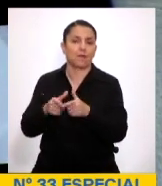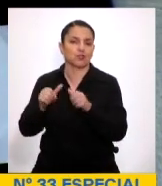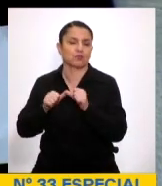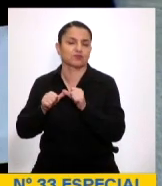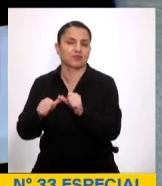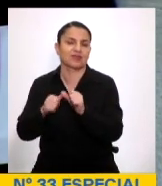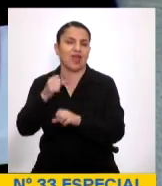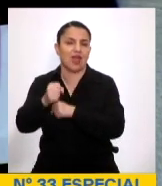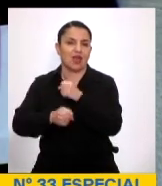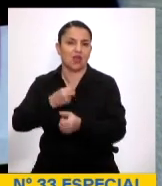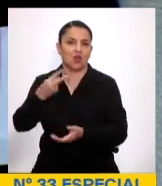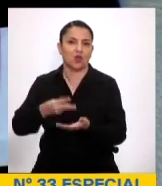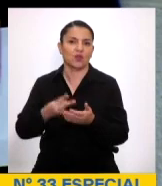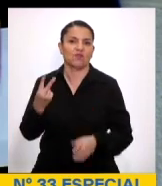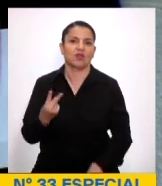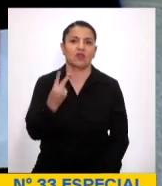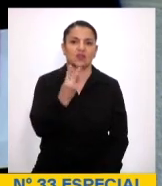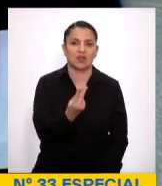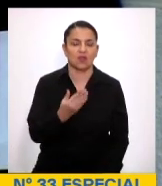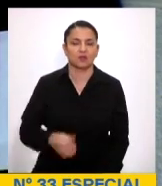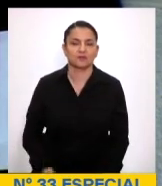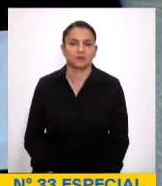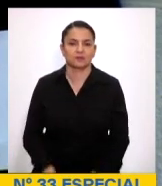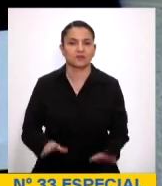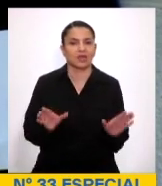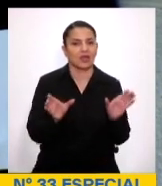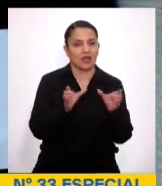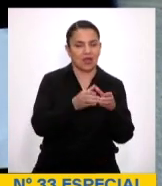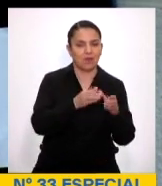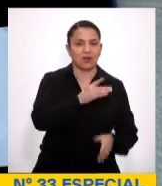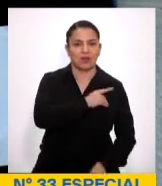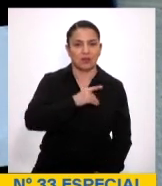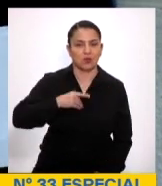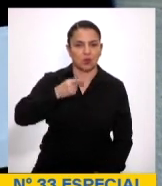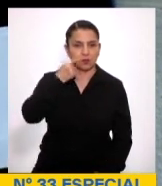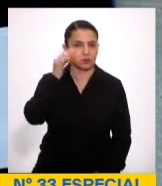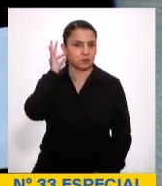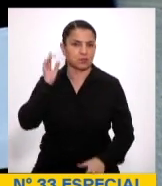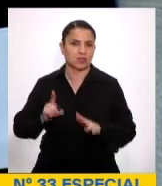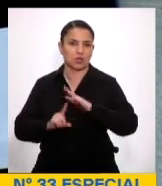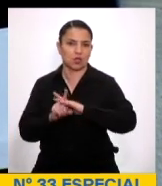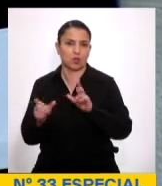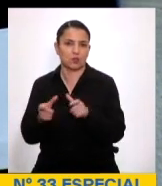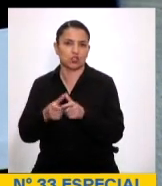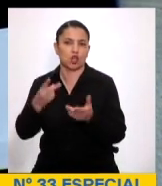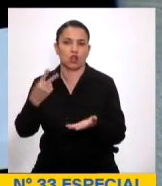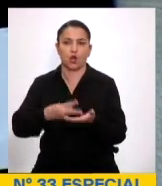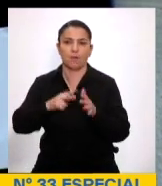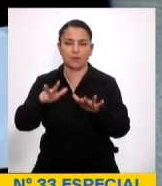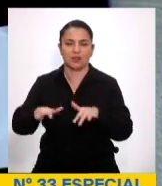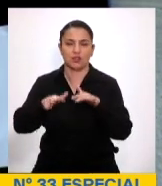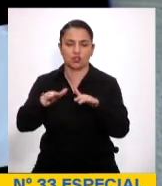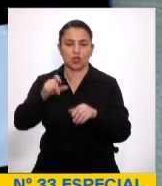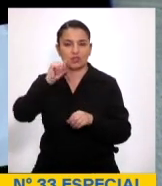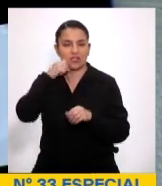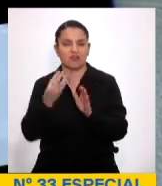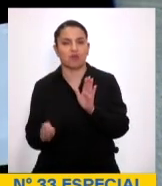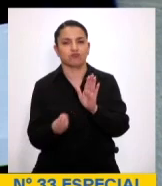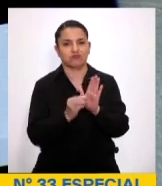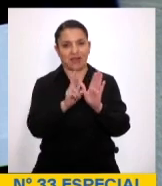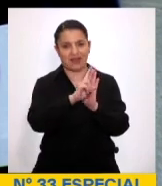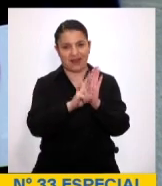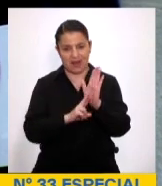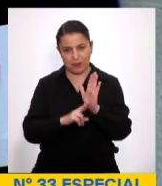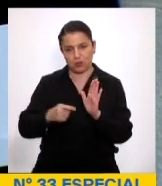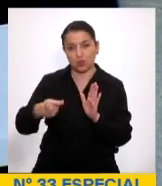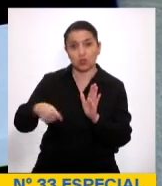2022 por su parte la cámara de diputadas y diputados creó esta comisión el año 2018 pasando a formar parte de su reglamento estas